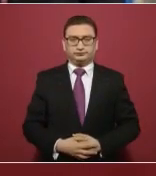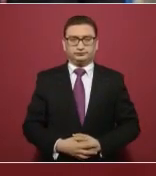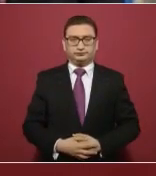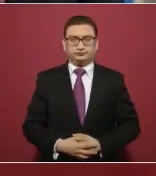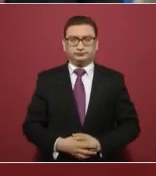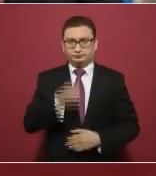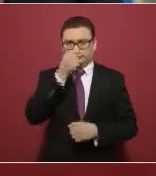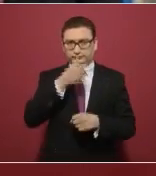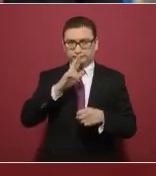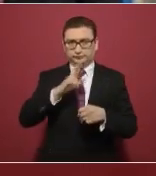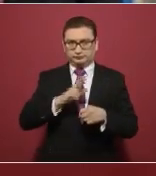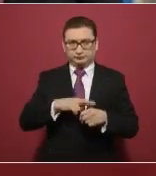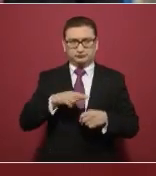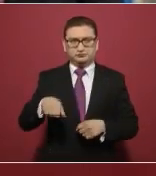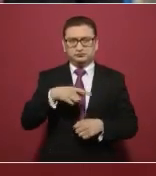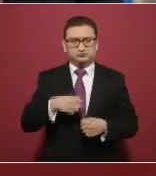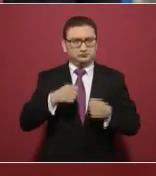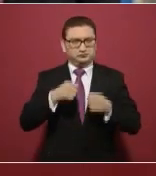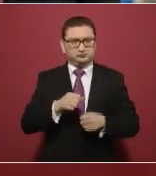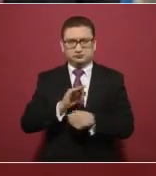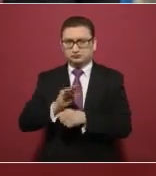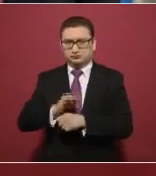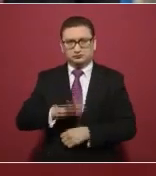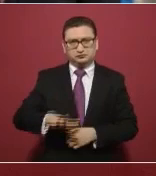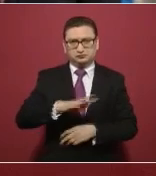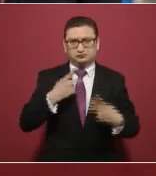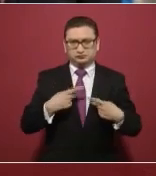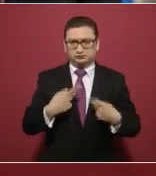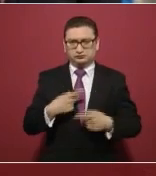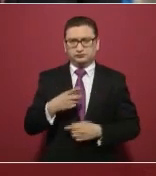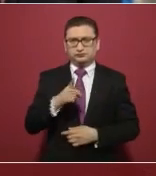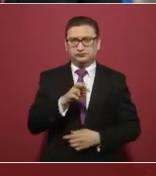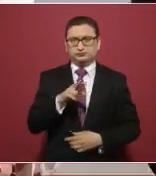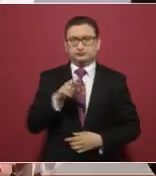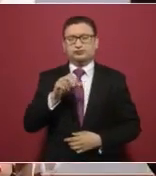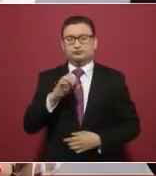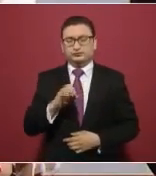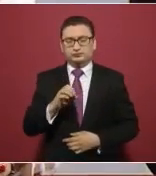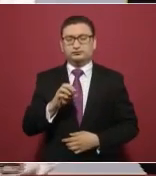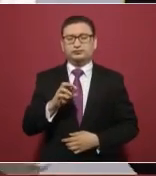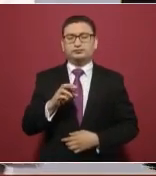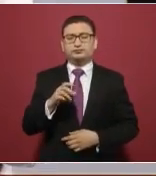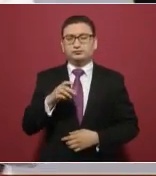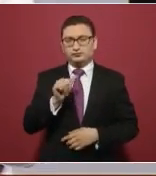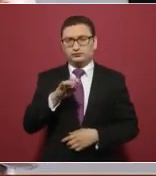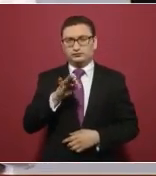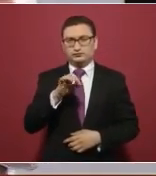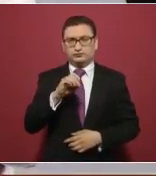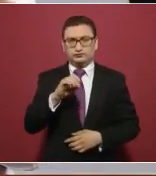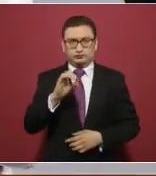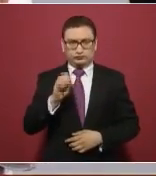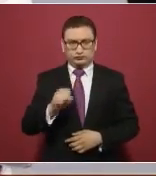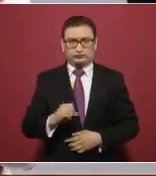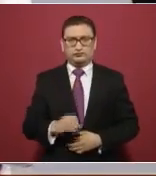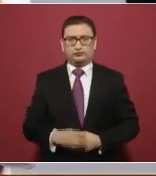El secretario de Seguridad y Protección Ciudadana, doctor Alfonso Durazo Montaño.